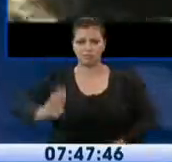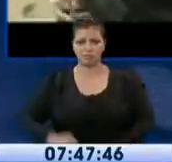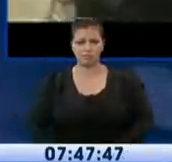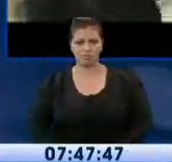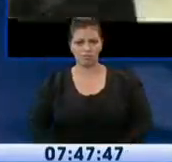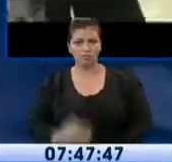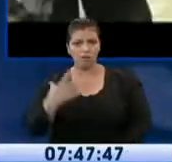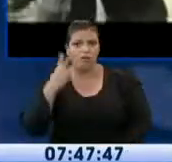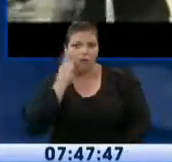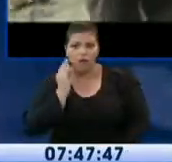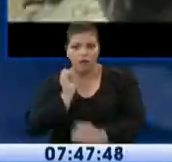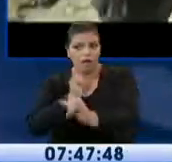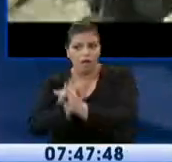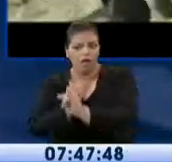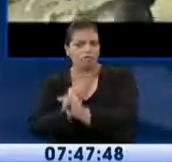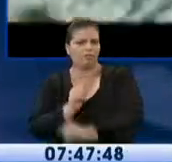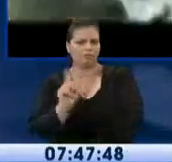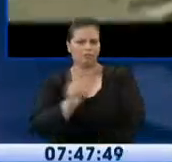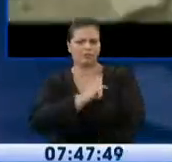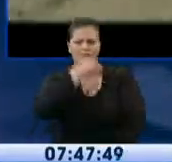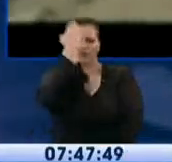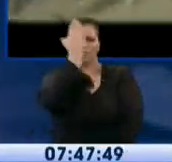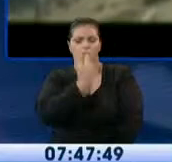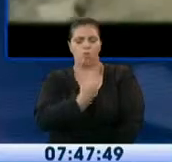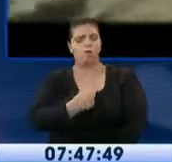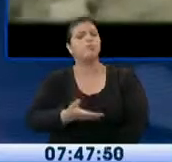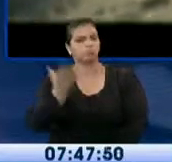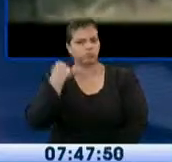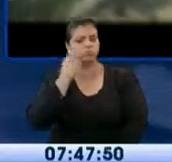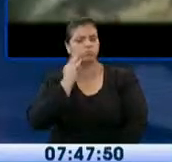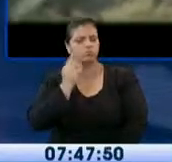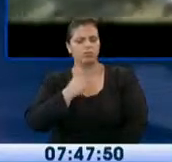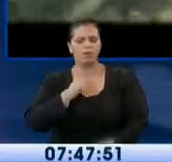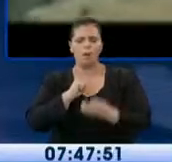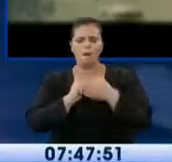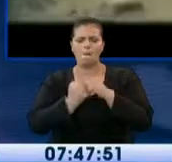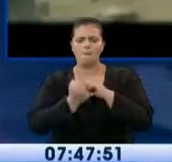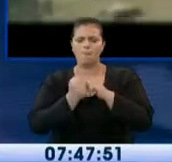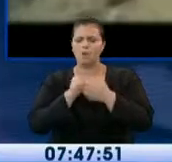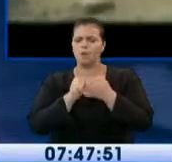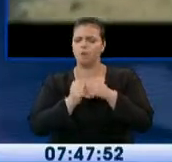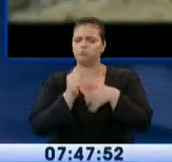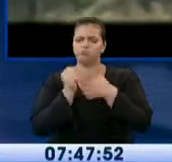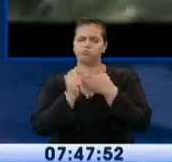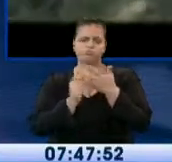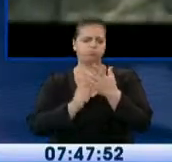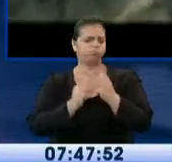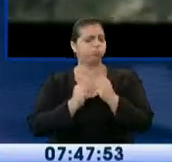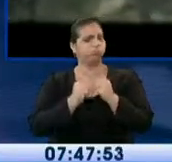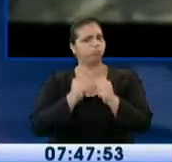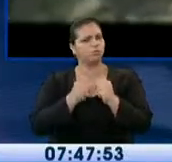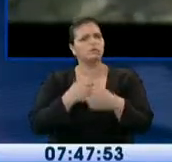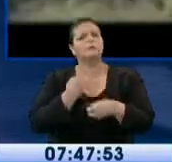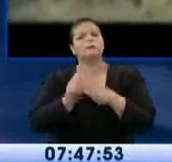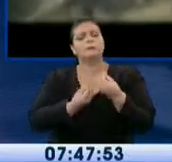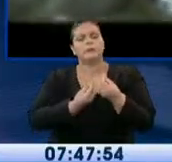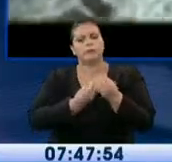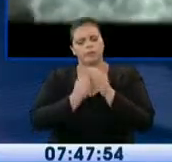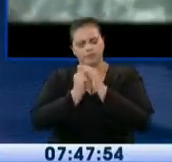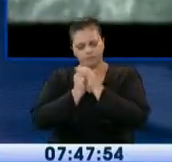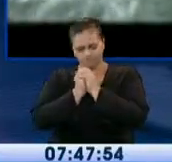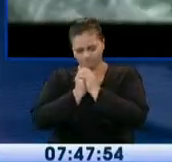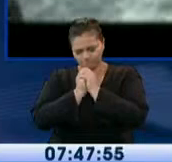por la cabeza quitarme la vida, pero sí cuando he tenido problemas, agachar la cabeza y rogarle al Señor que ayude a solucionar los